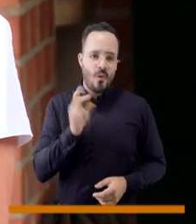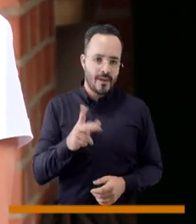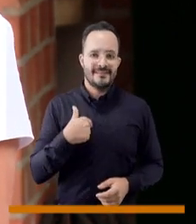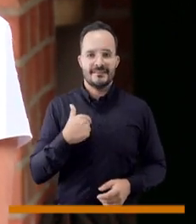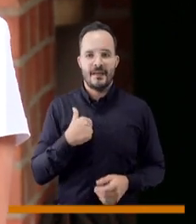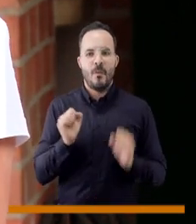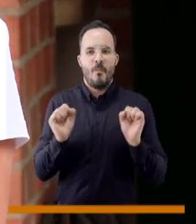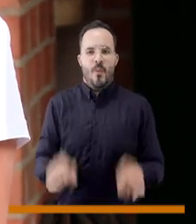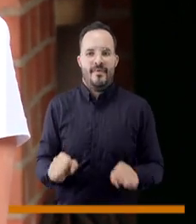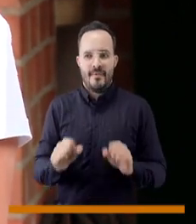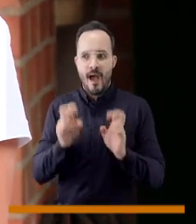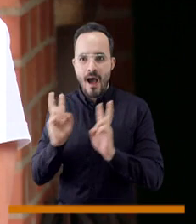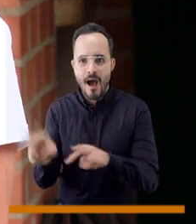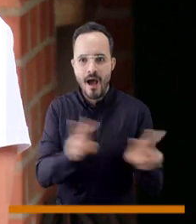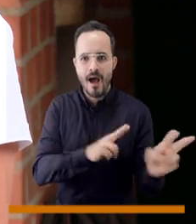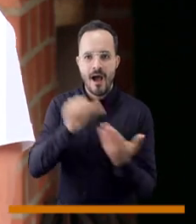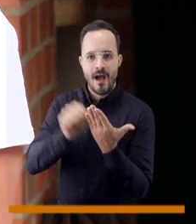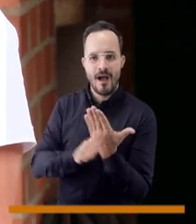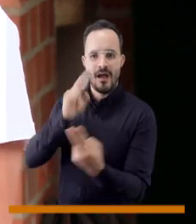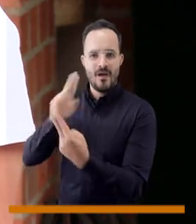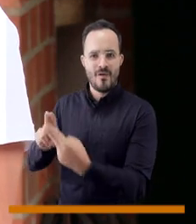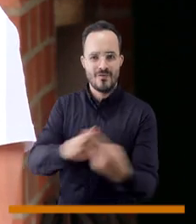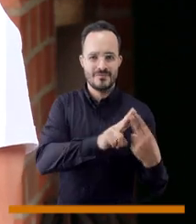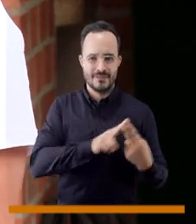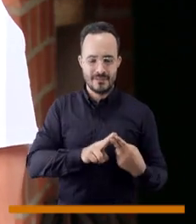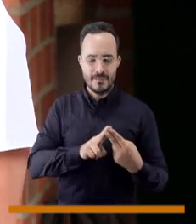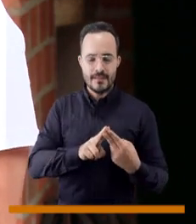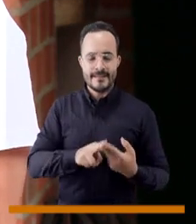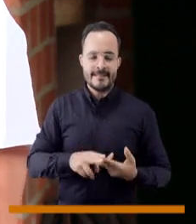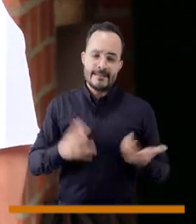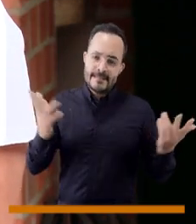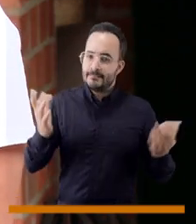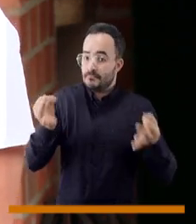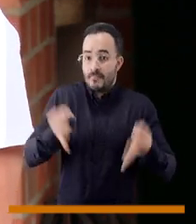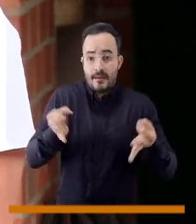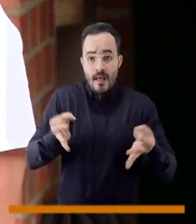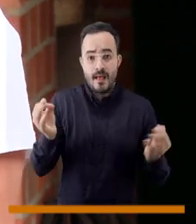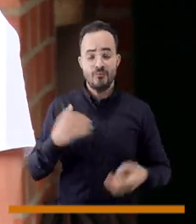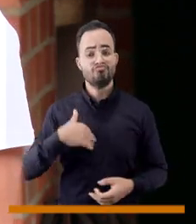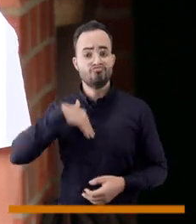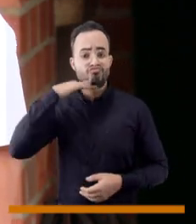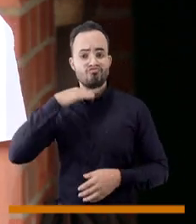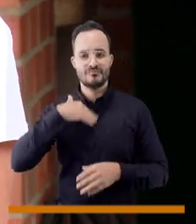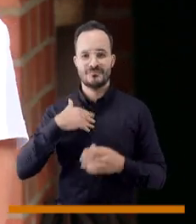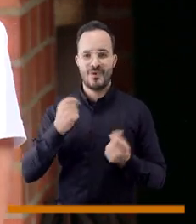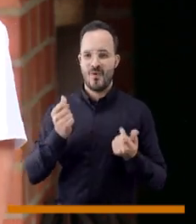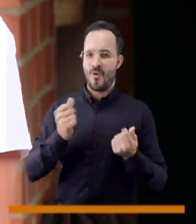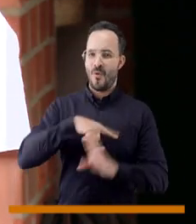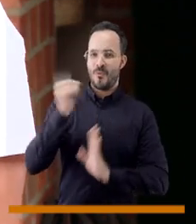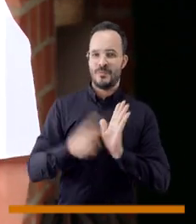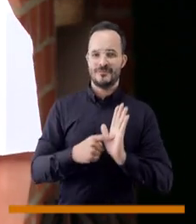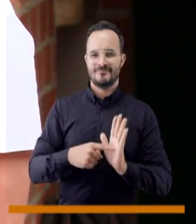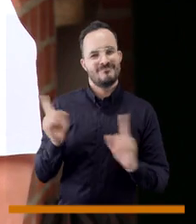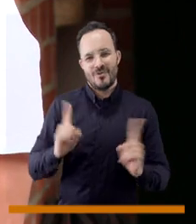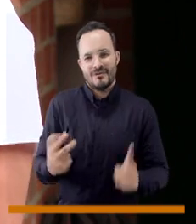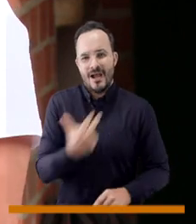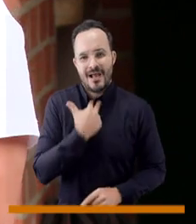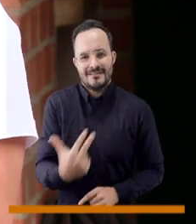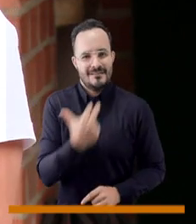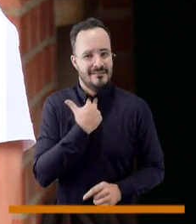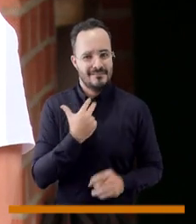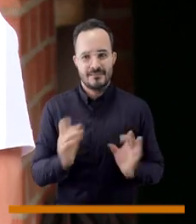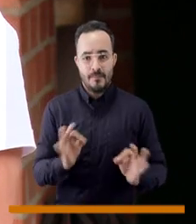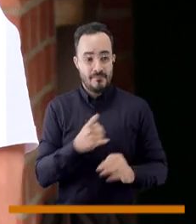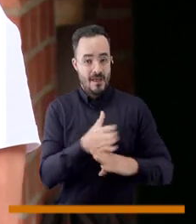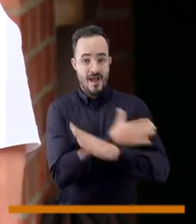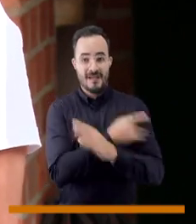la gran ventaja de conocer todos estos programas y saber que siempre los recursos van a ser insuficientes. Incluso ahorita